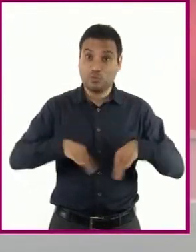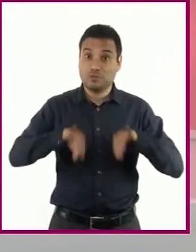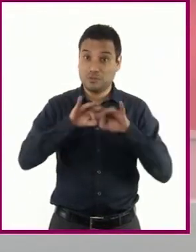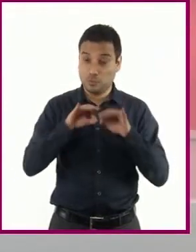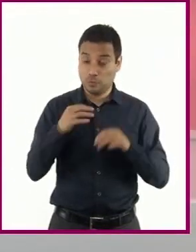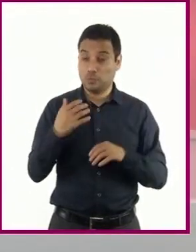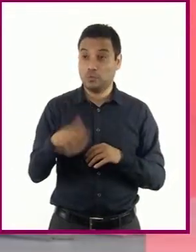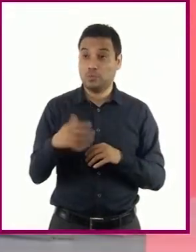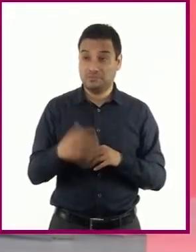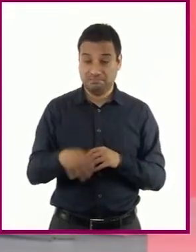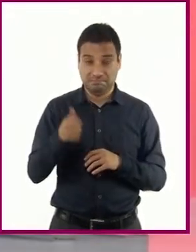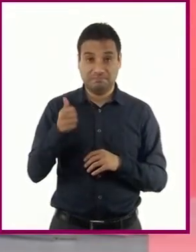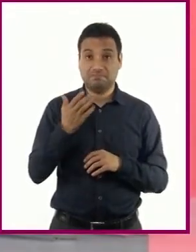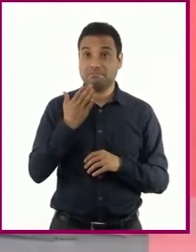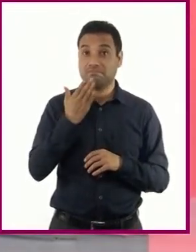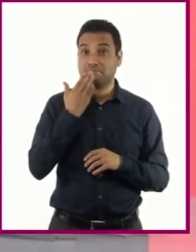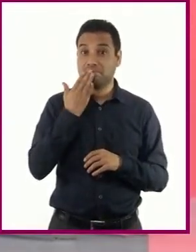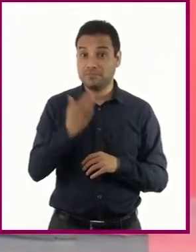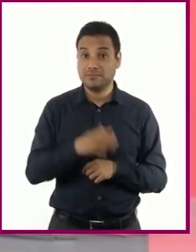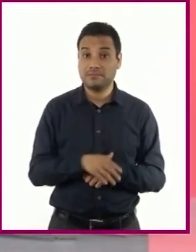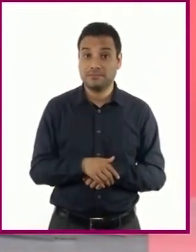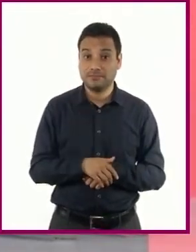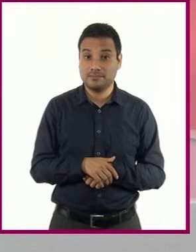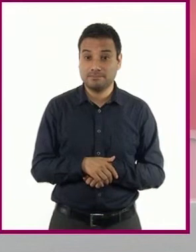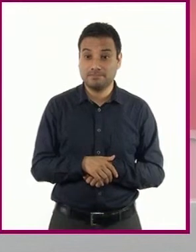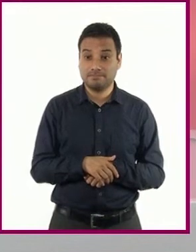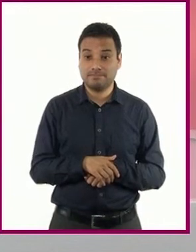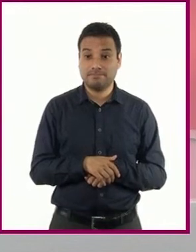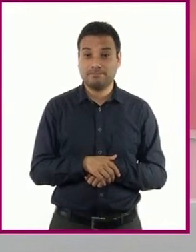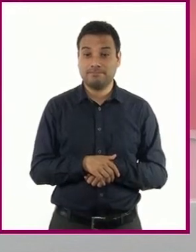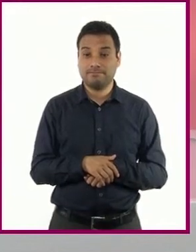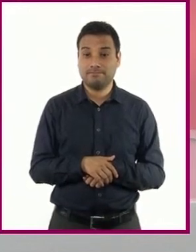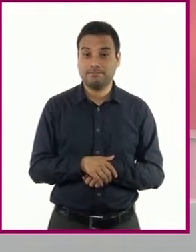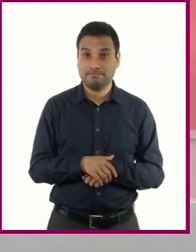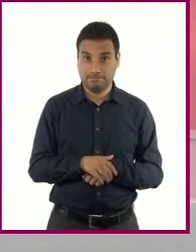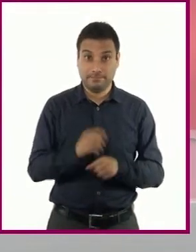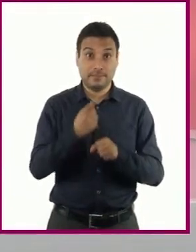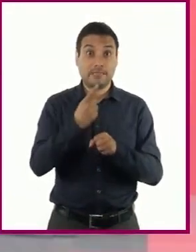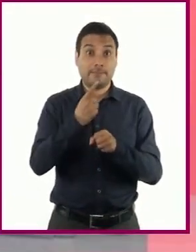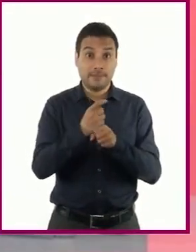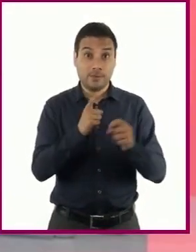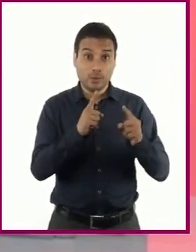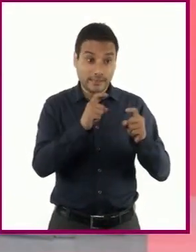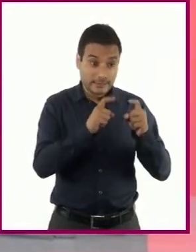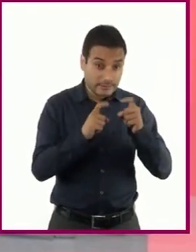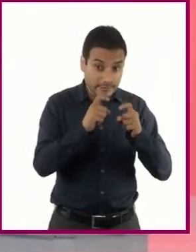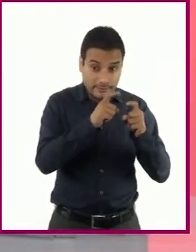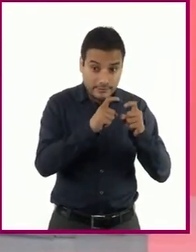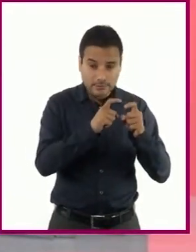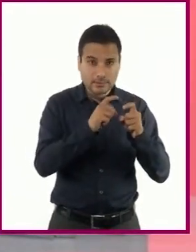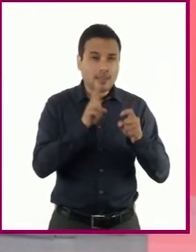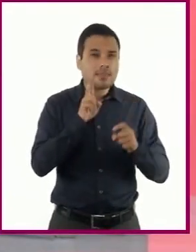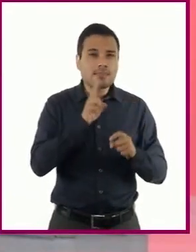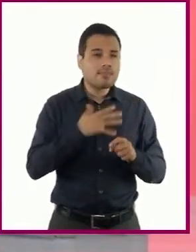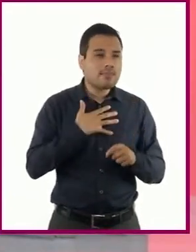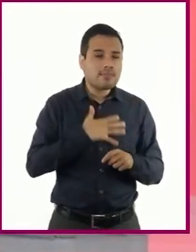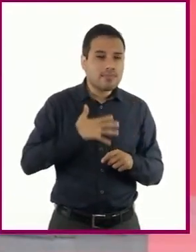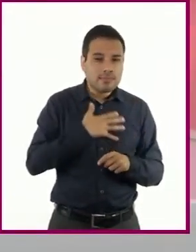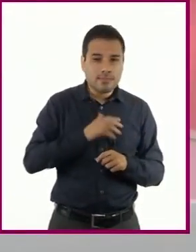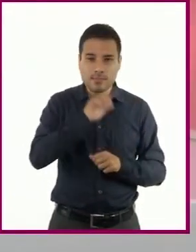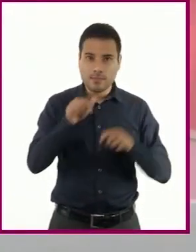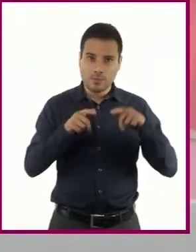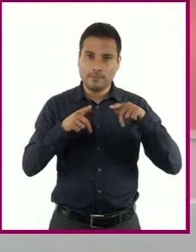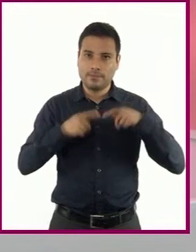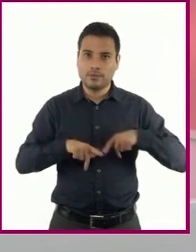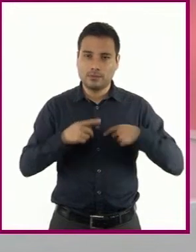insectos, en los gusanos y en un nemátodo. Y pasarlo a los mamíferos. Así es un modelo de investigación. Porque estamos